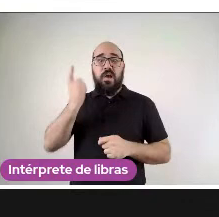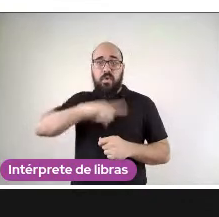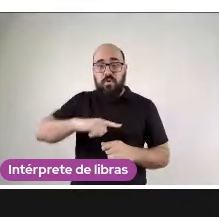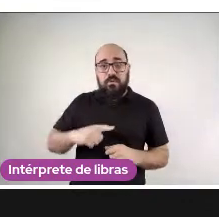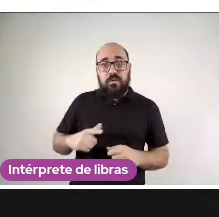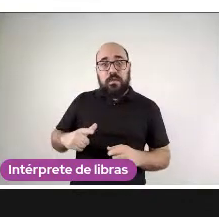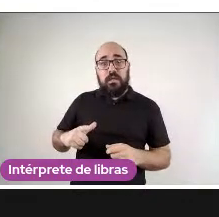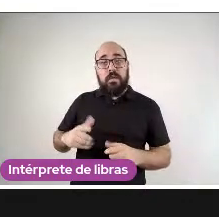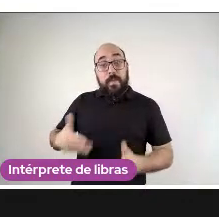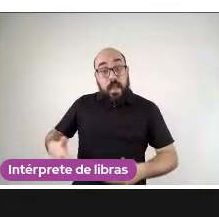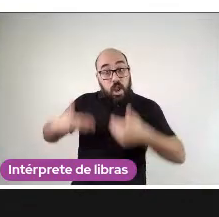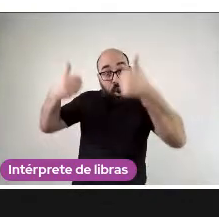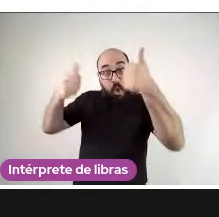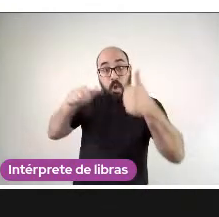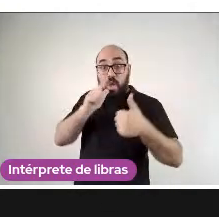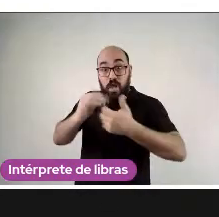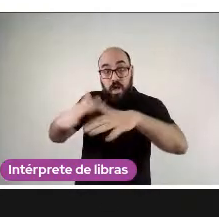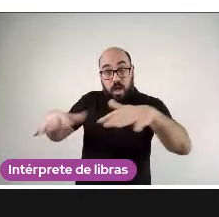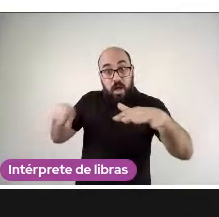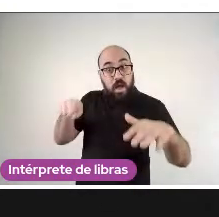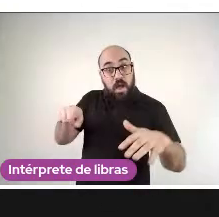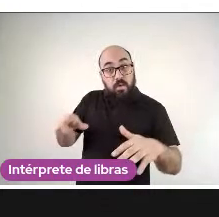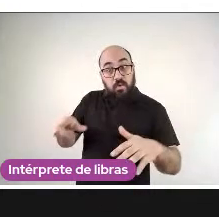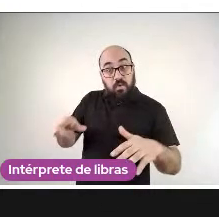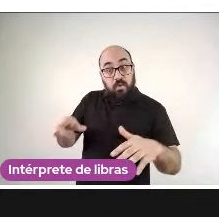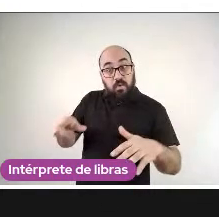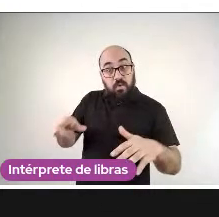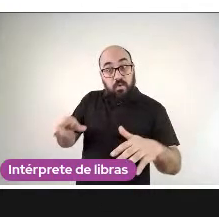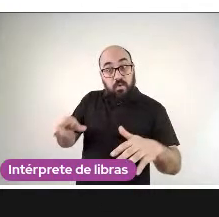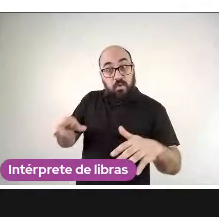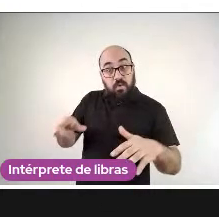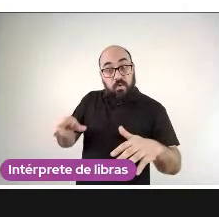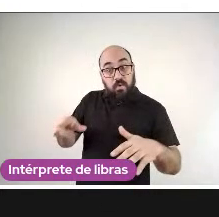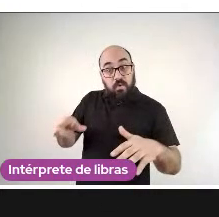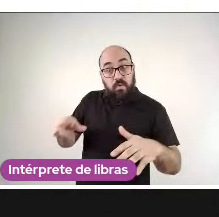estaba. Meros enormes, tiburones martillo bebé,